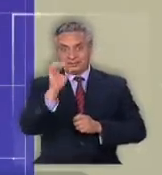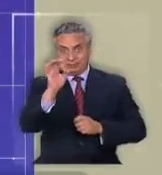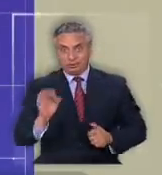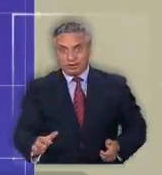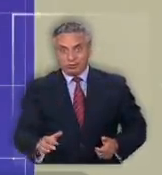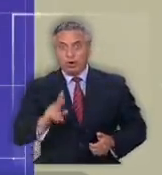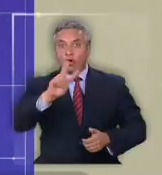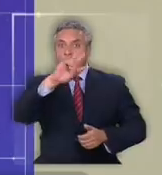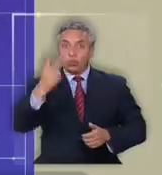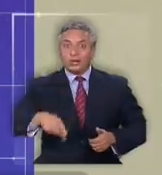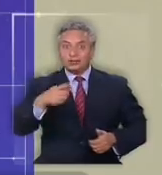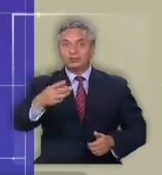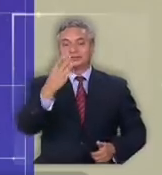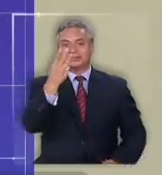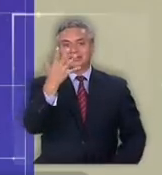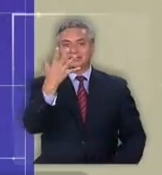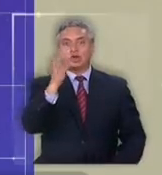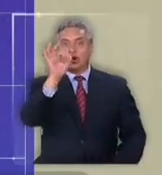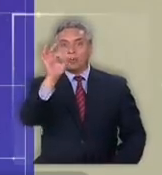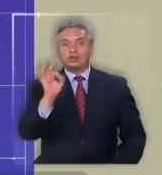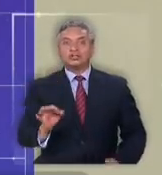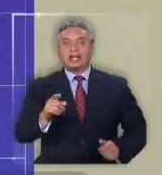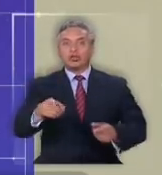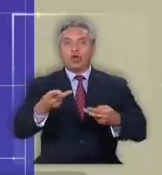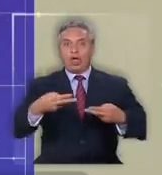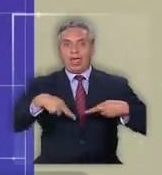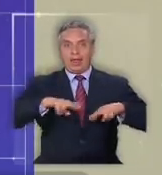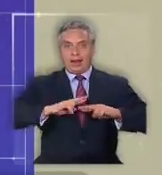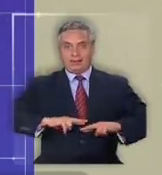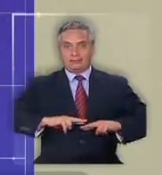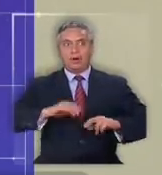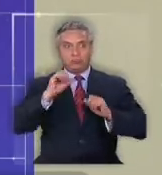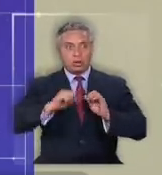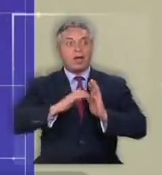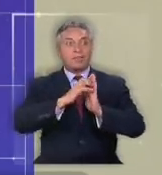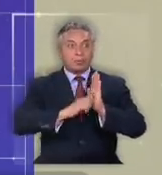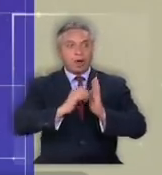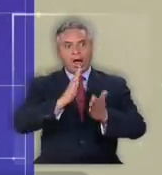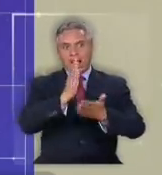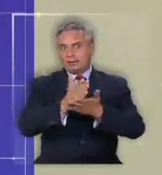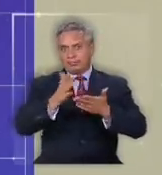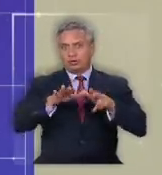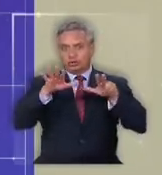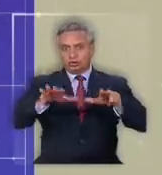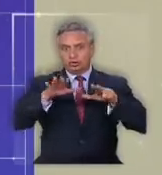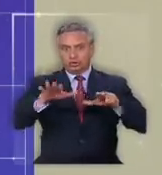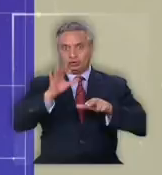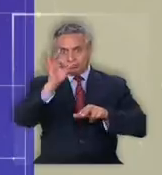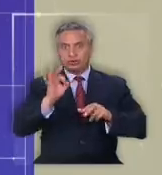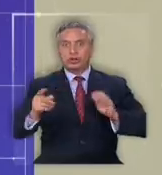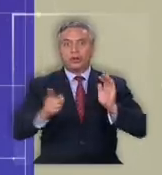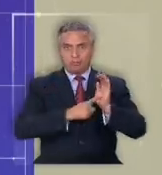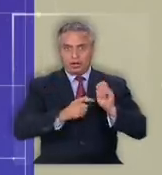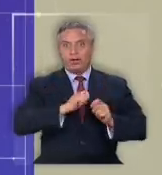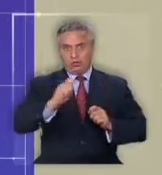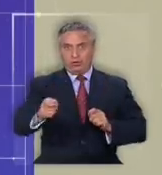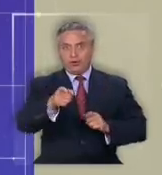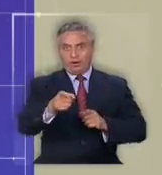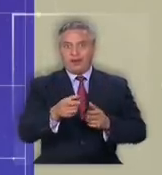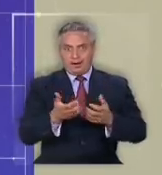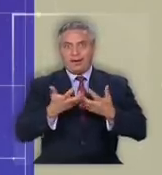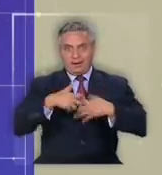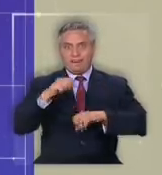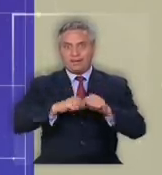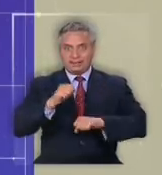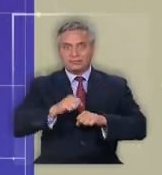el 35% de su utilidad. Puede obtener un descuento máximo cercano al 18% del tributo pagado por su compañía.